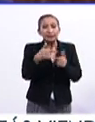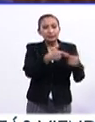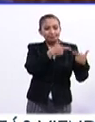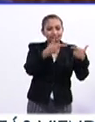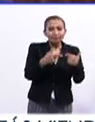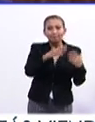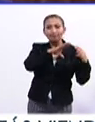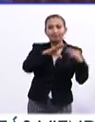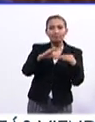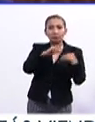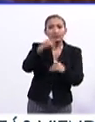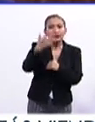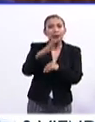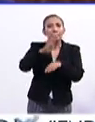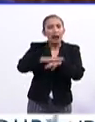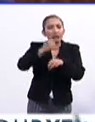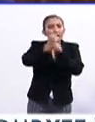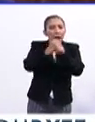sí